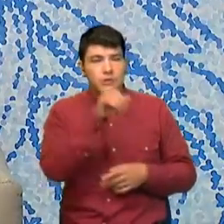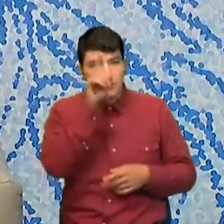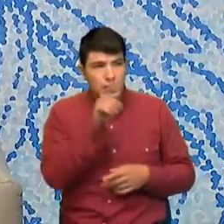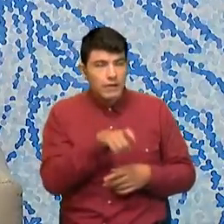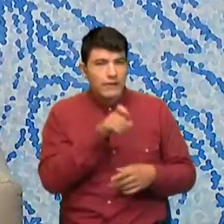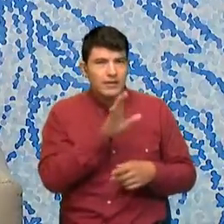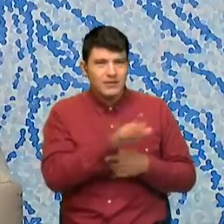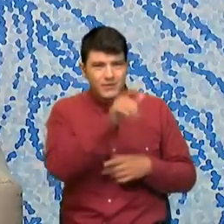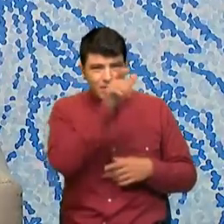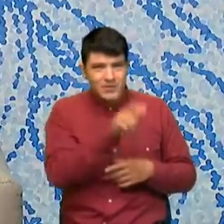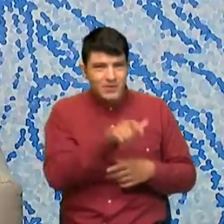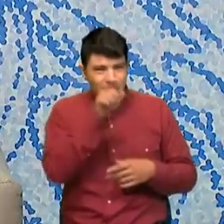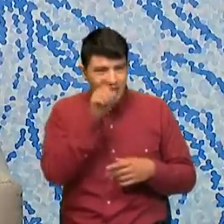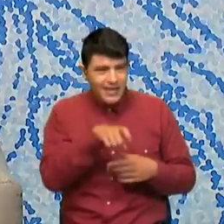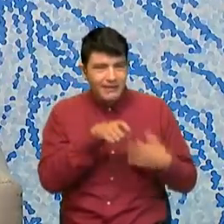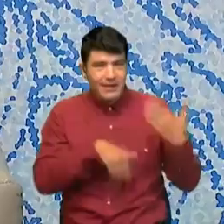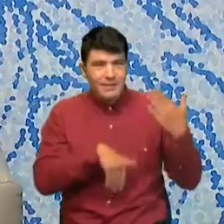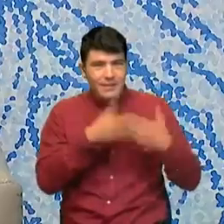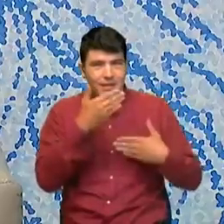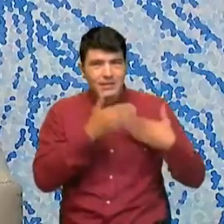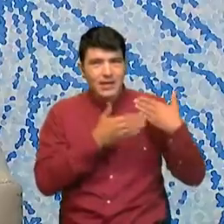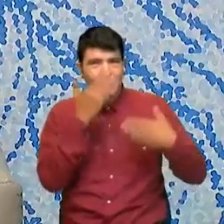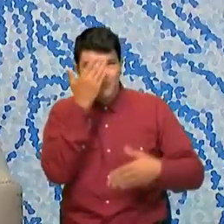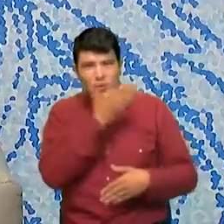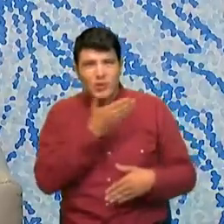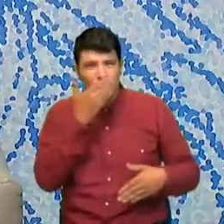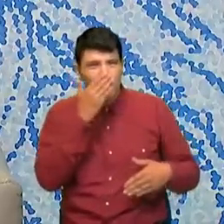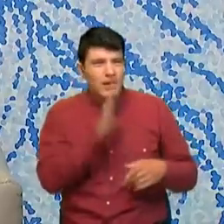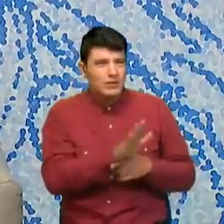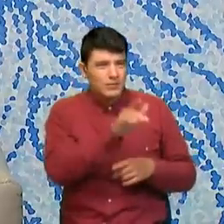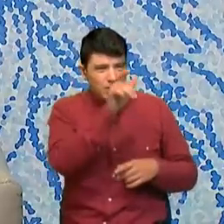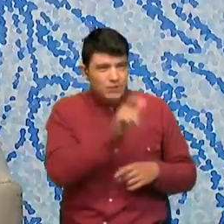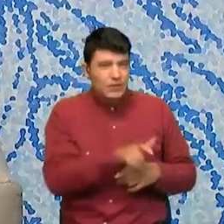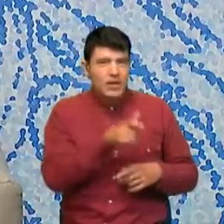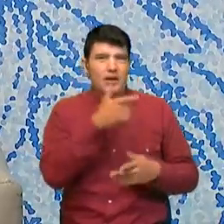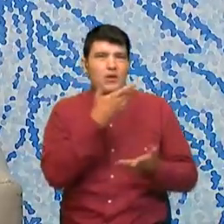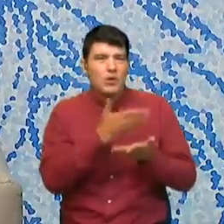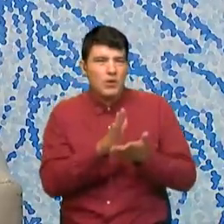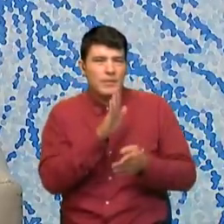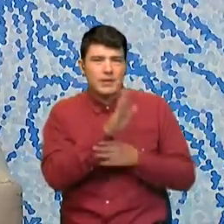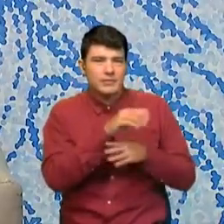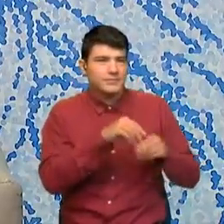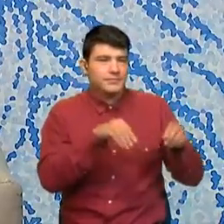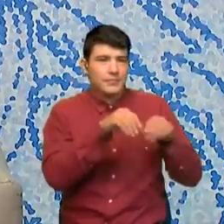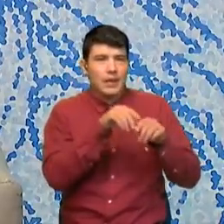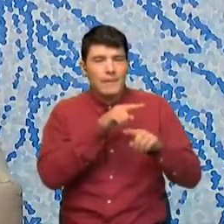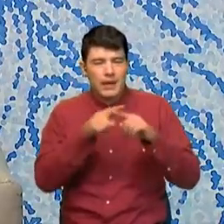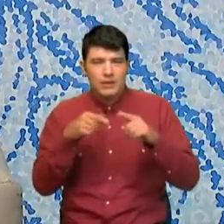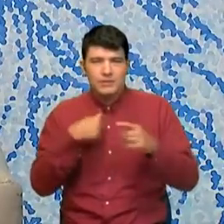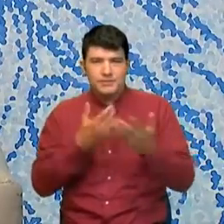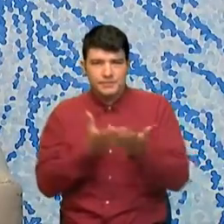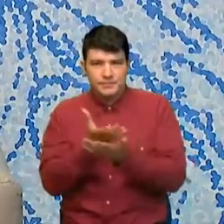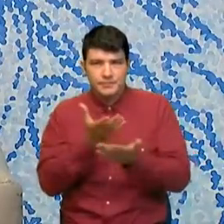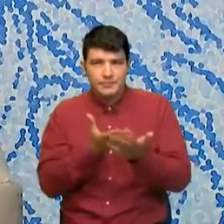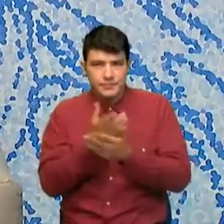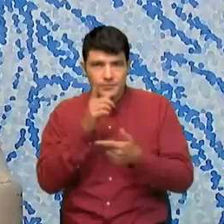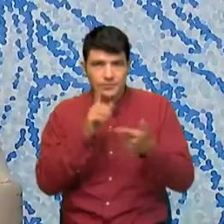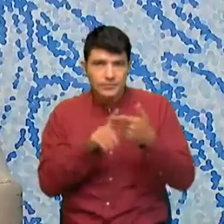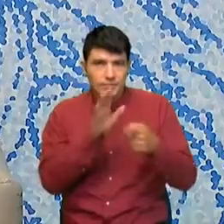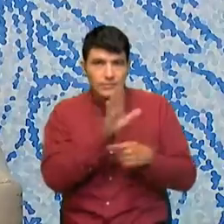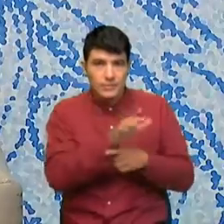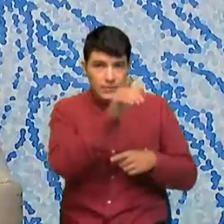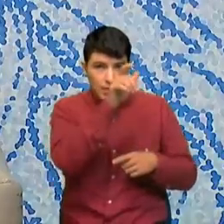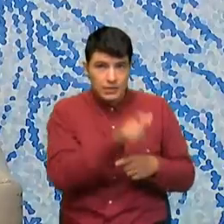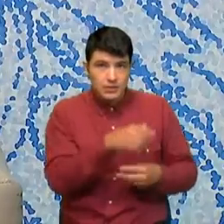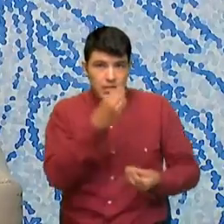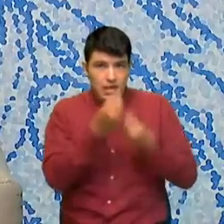ella tendrá que entrar a probar que ella compró ese pedazo, en fin. Entonces lo más recomendable es que ella